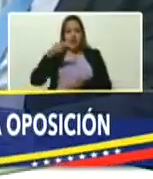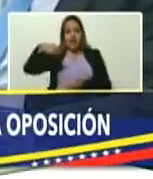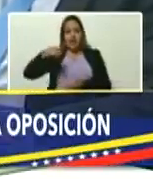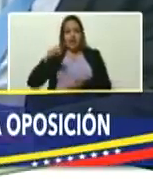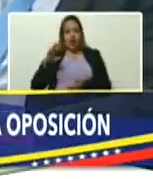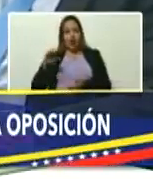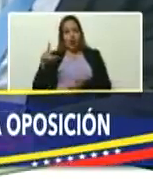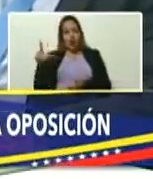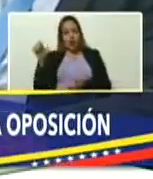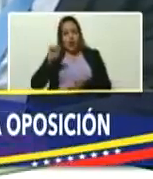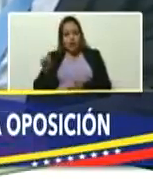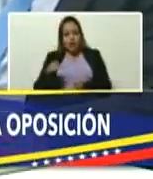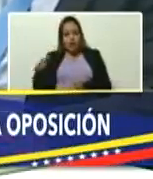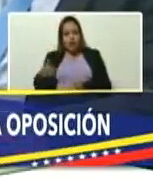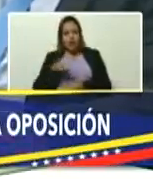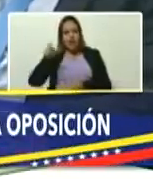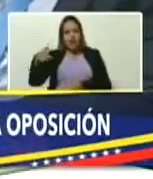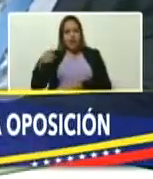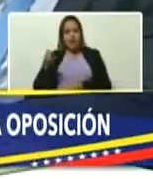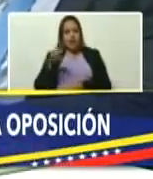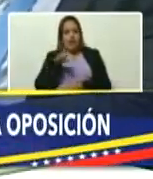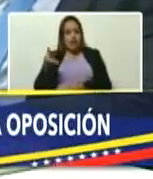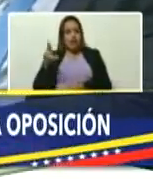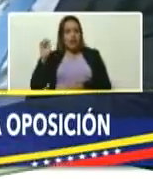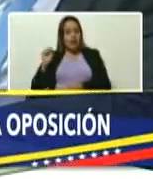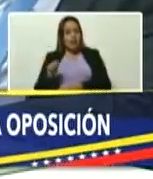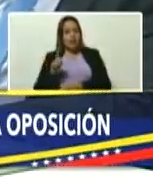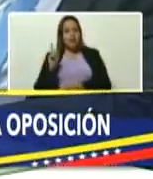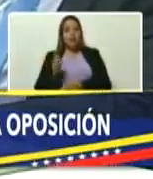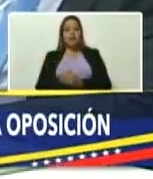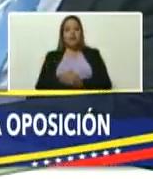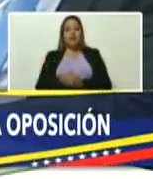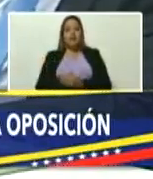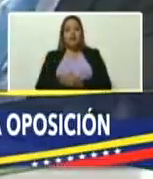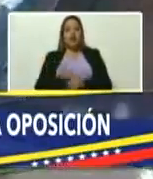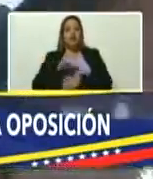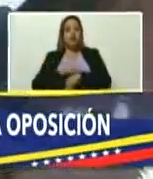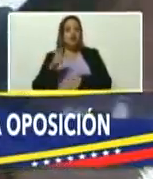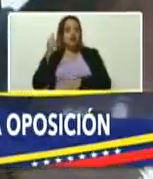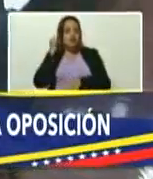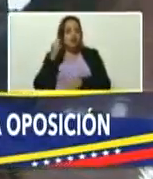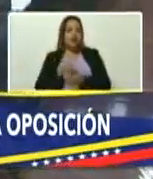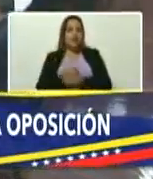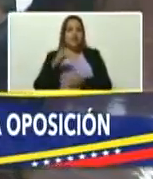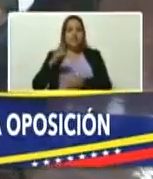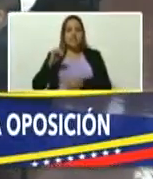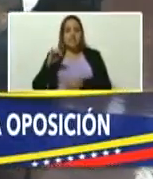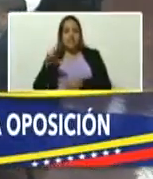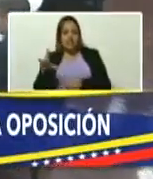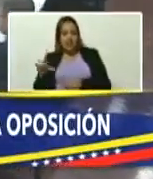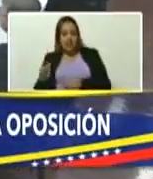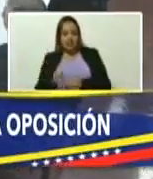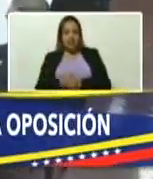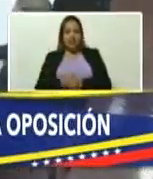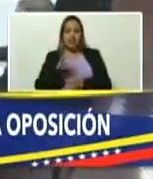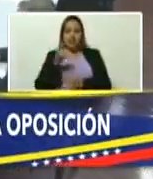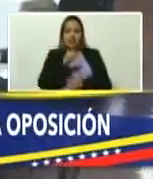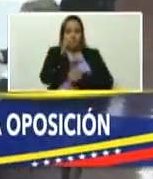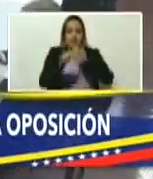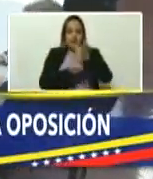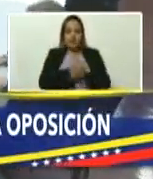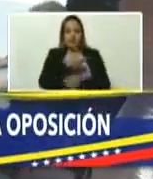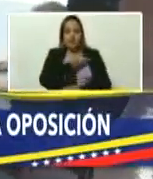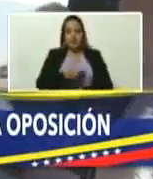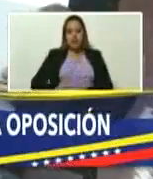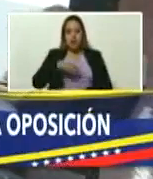primera combatiente de la República Bolivariana de Venezuela, la doctora Cilia Flores de Maduro, el vicepresidente sectorial para el área económica,